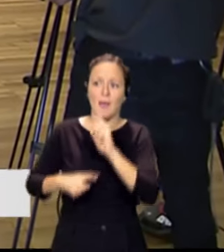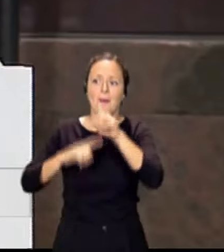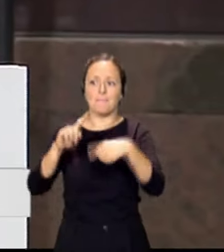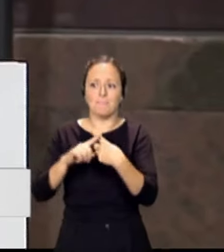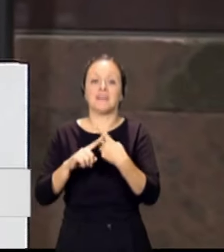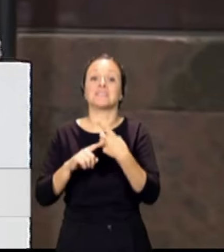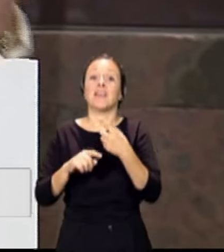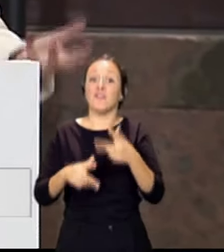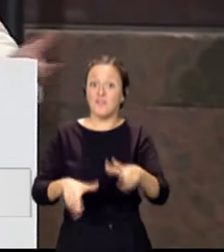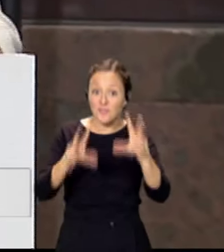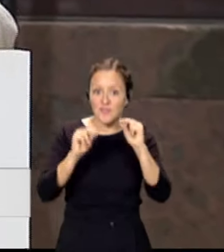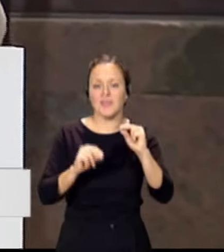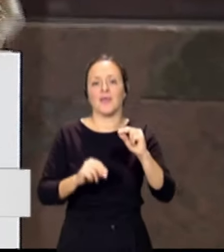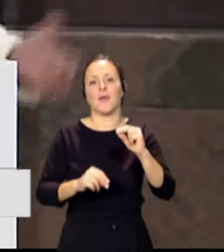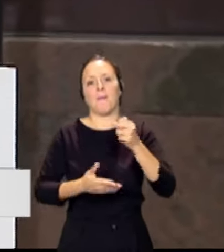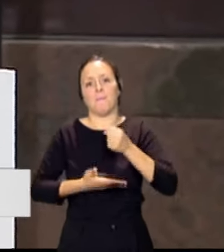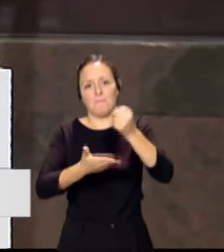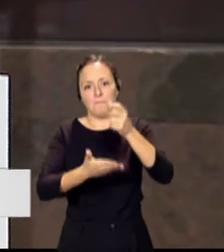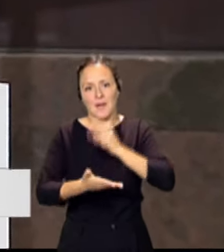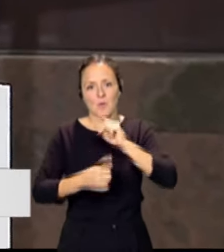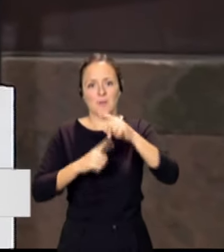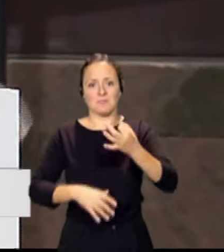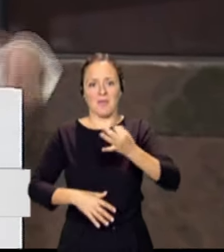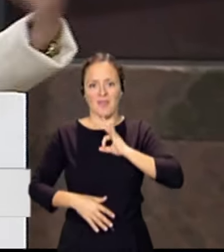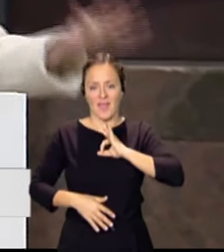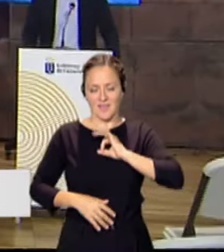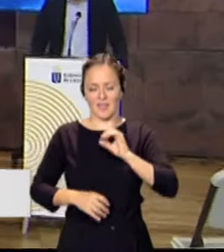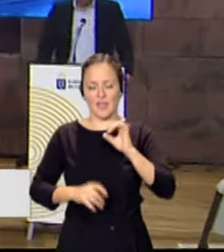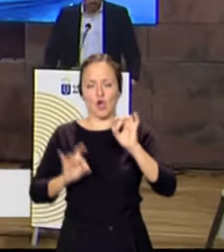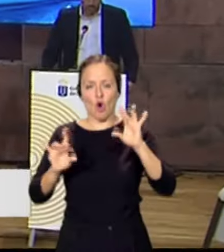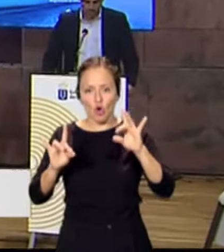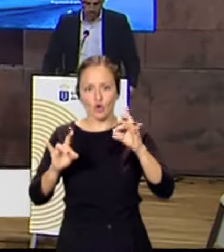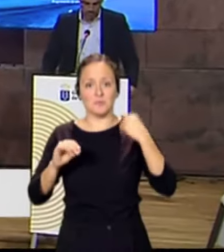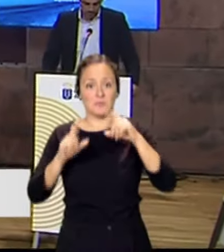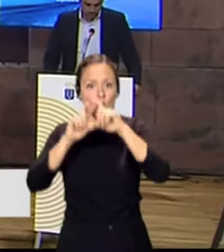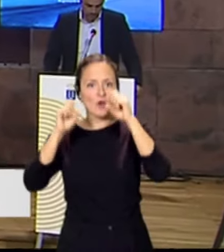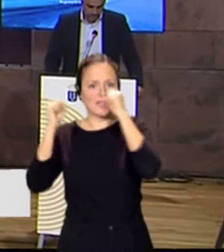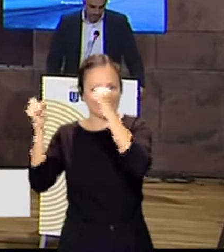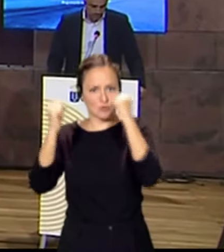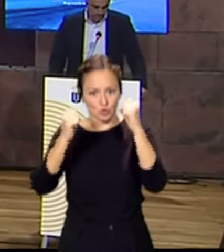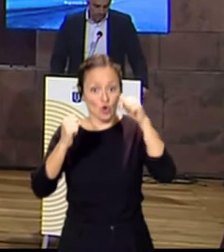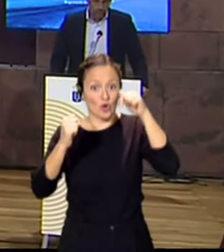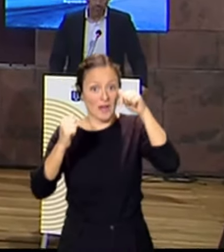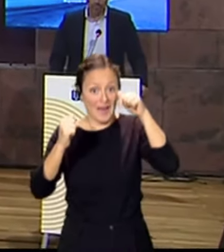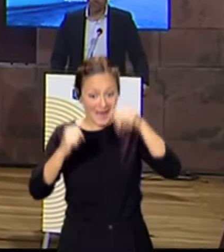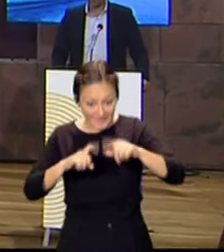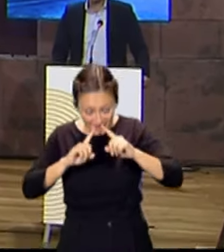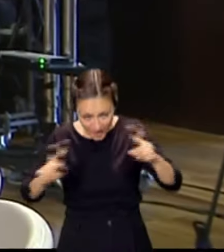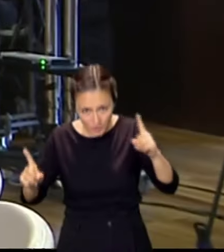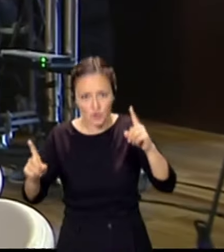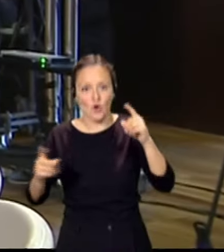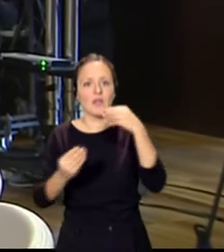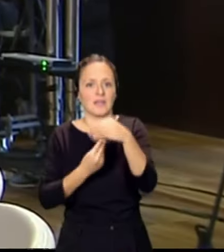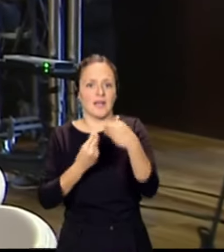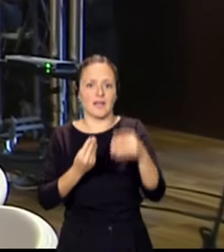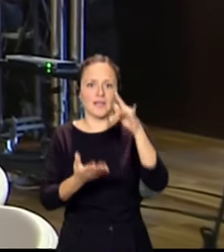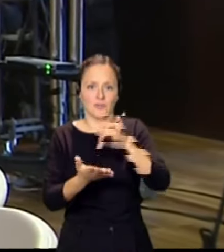de premios y medallas de Canarias la luchada institucional que este año se va a celebrar en la isla de Gran